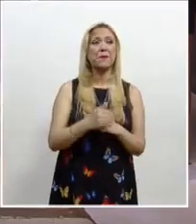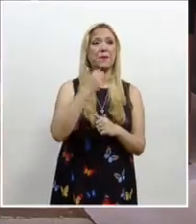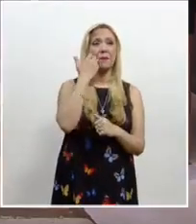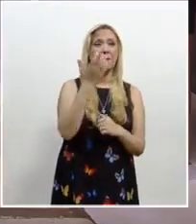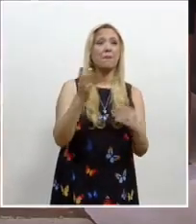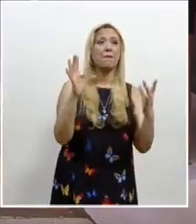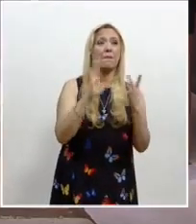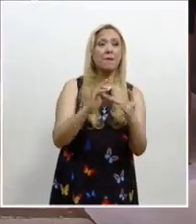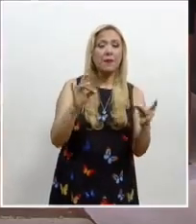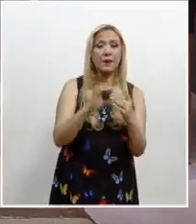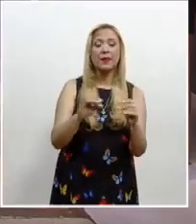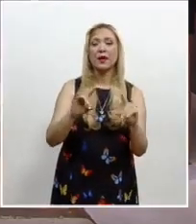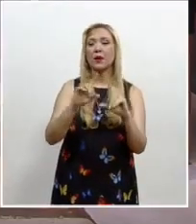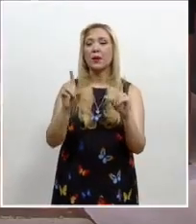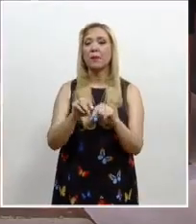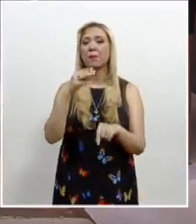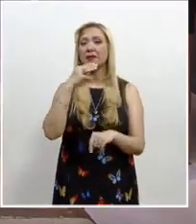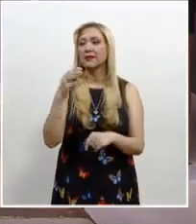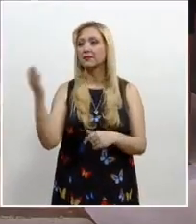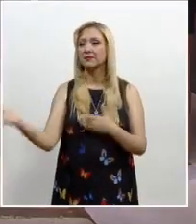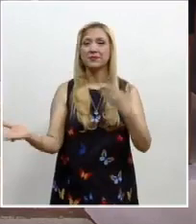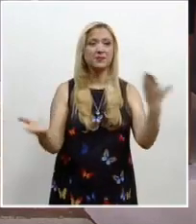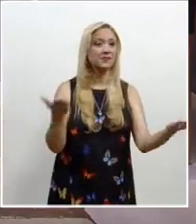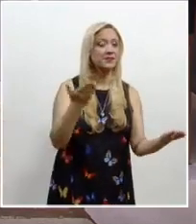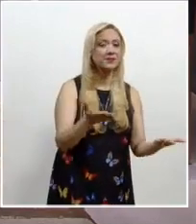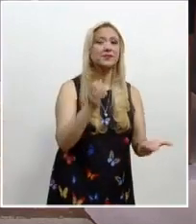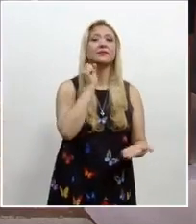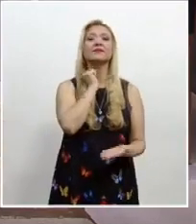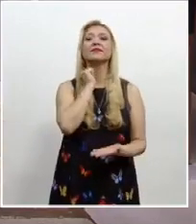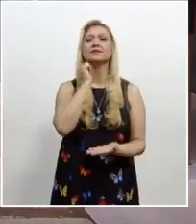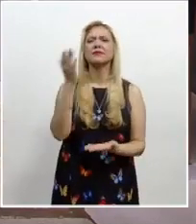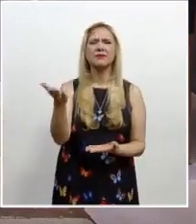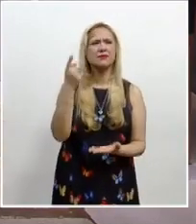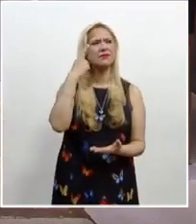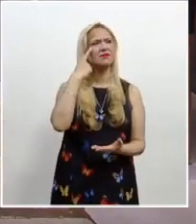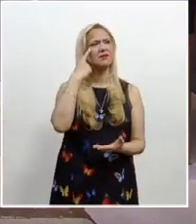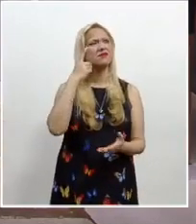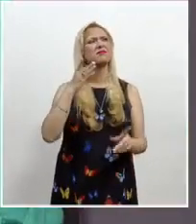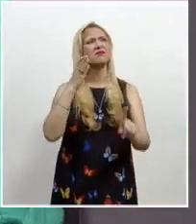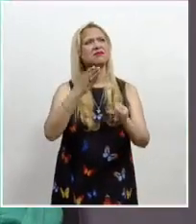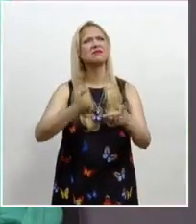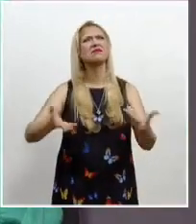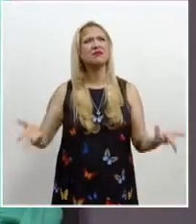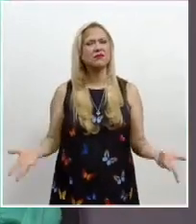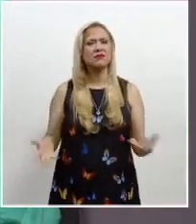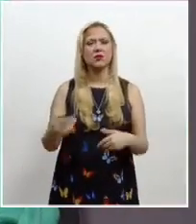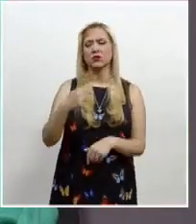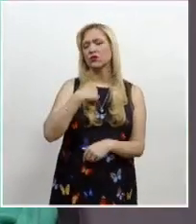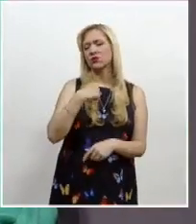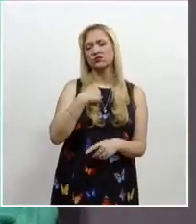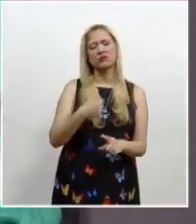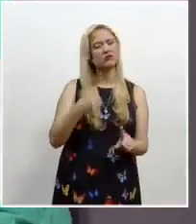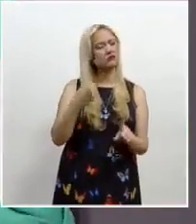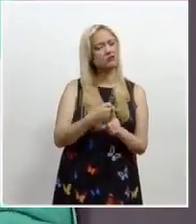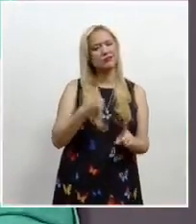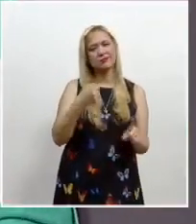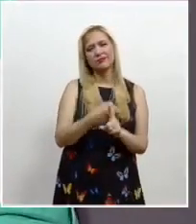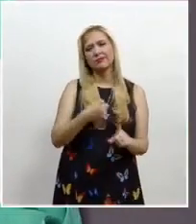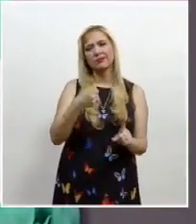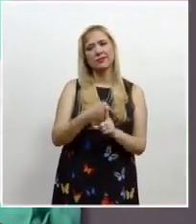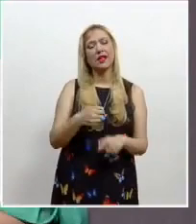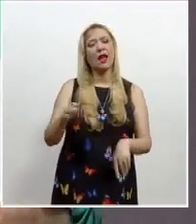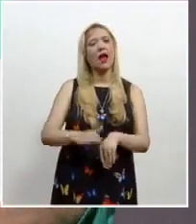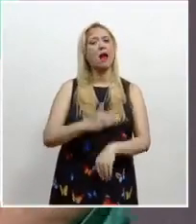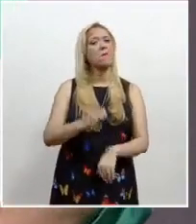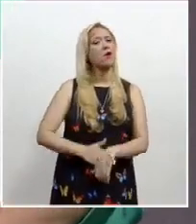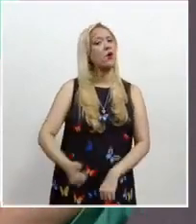encaminándonos a las conclusiones de nuestra charla, senadora, ¿hacia dónde vamos? Bueno, yo seguiré insistiendo en la